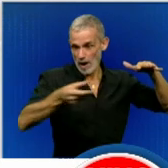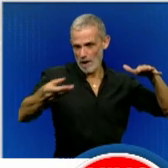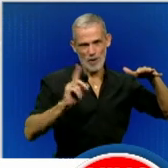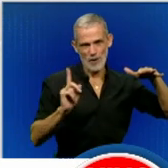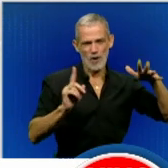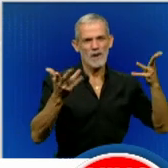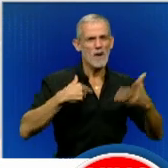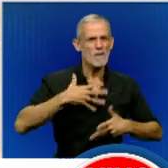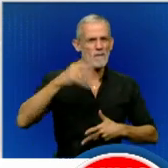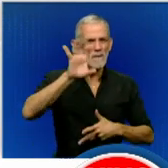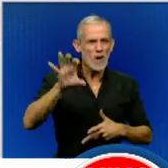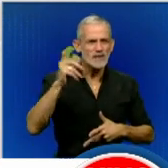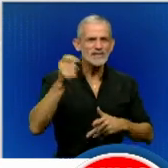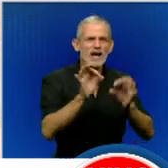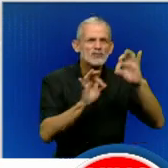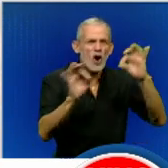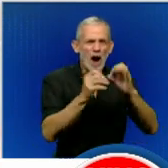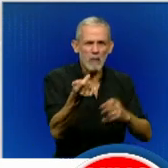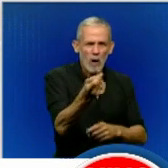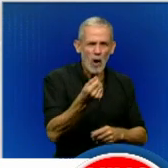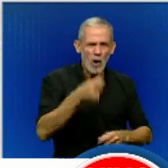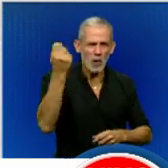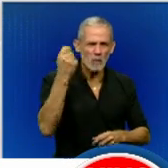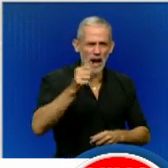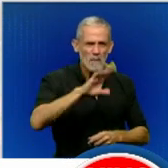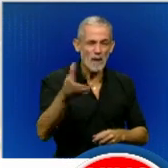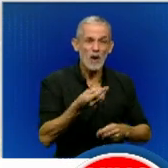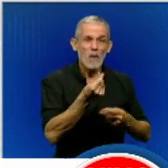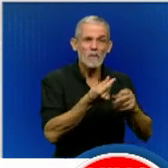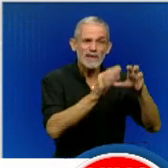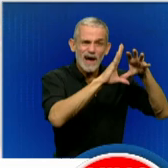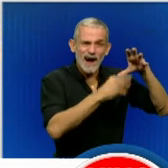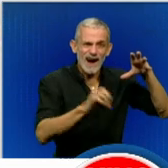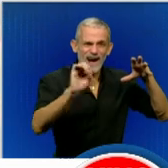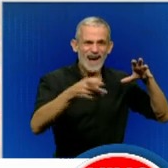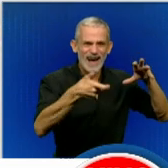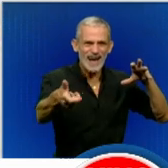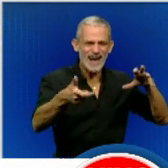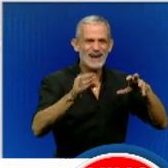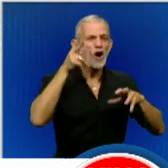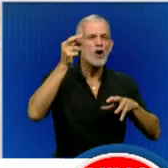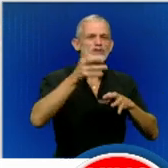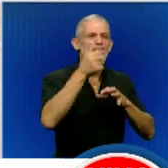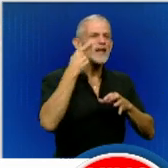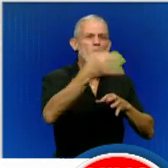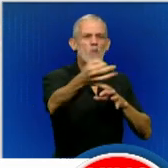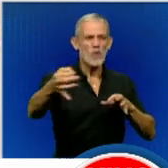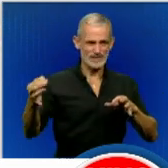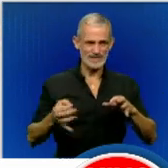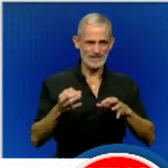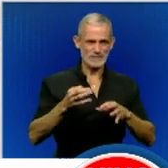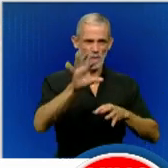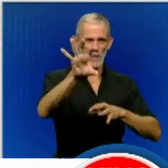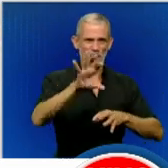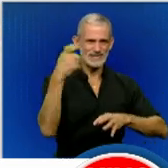provincia se produce muy poca soja y los fondos de las hojas llegaban a la provincia y a los 80 municipios que tiene la provincia de la